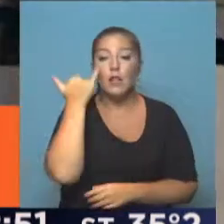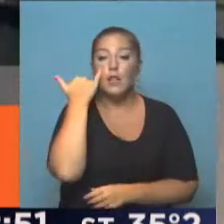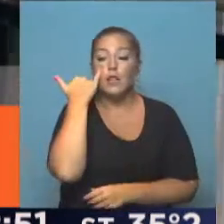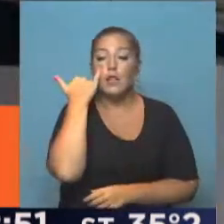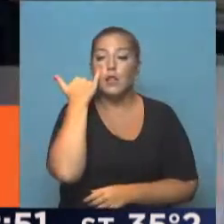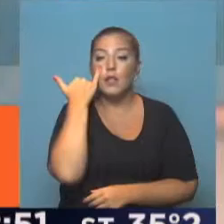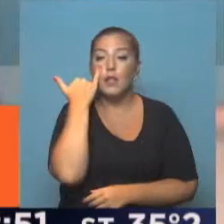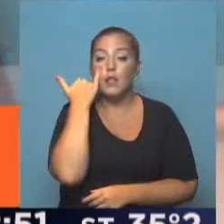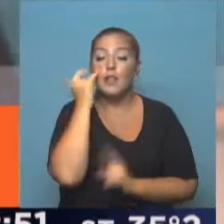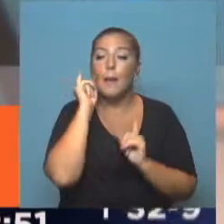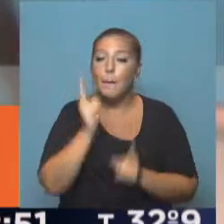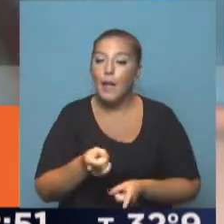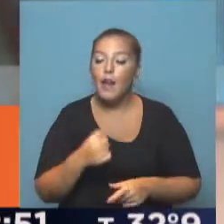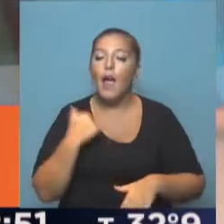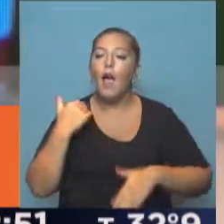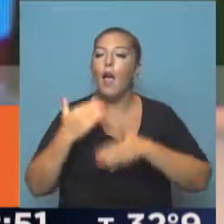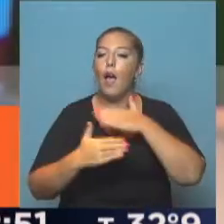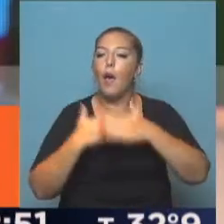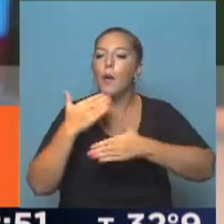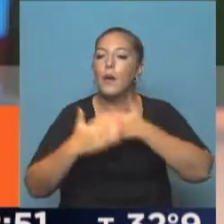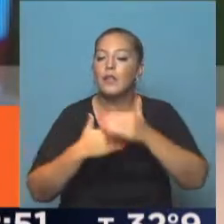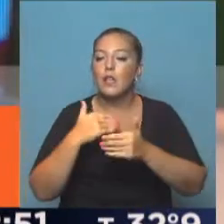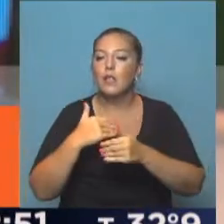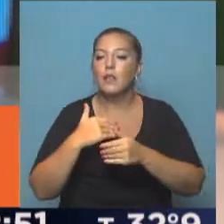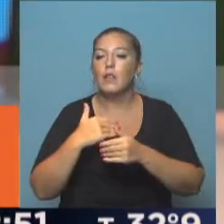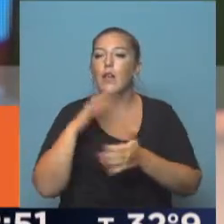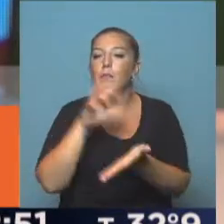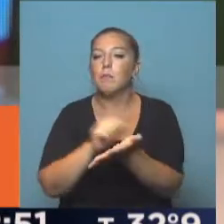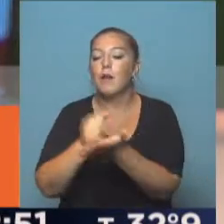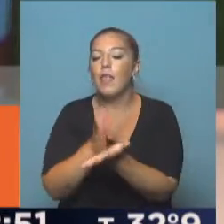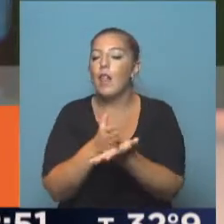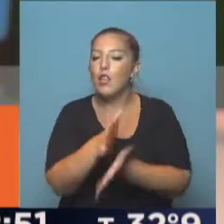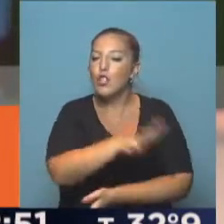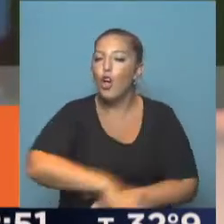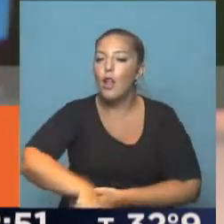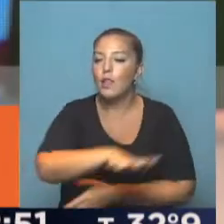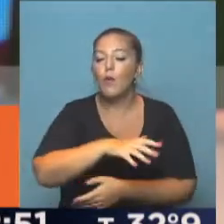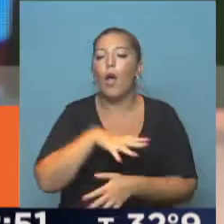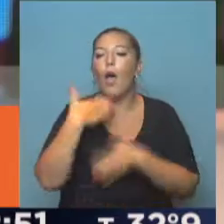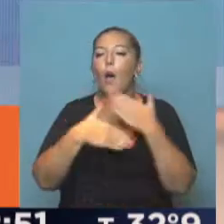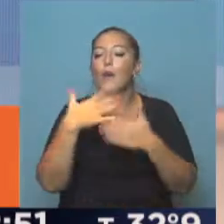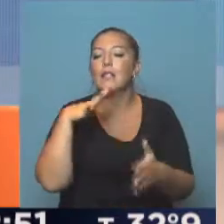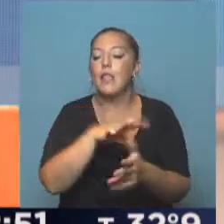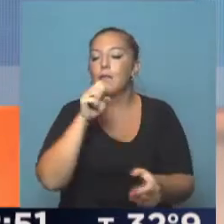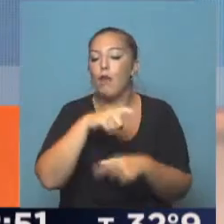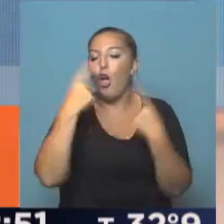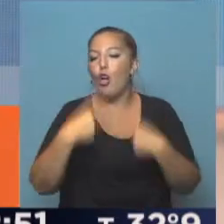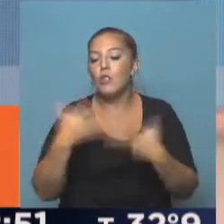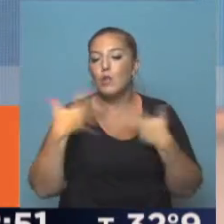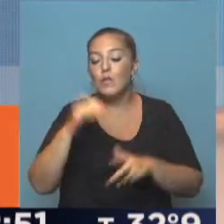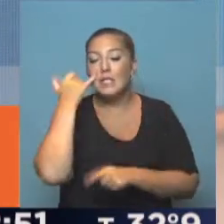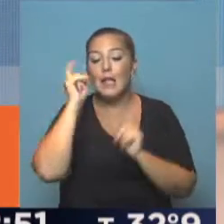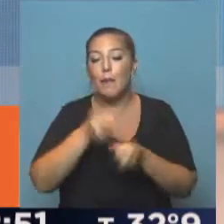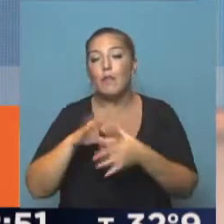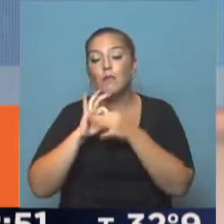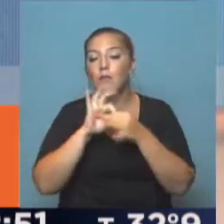lado hubo, ¿no?, un avance sobre derechos colectivos, un avance del extractivismo y otras cuestiones que tienen que ver